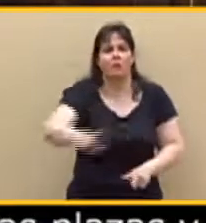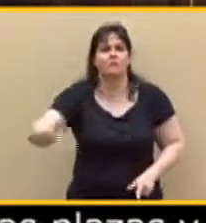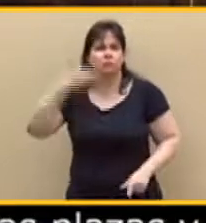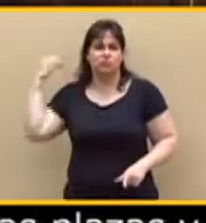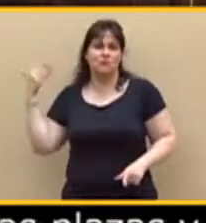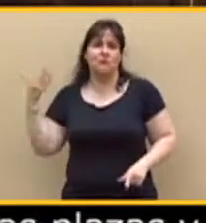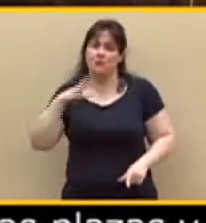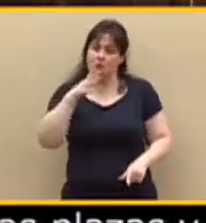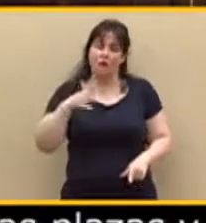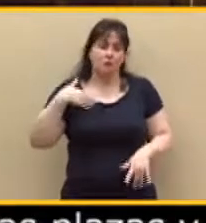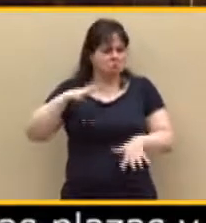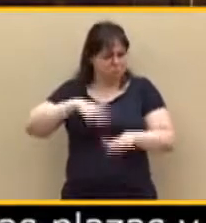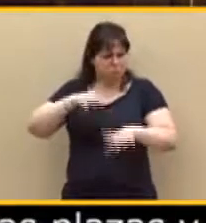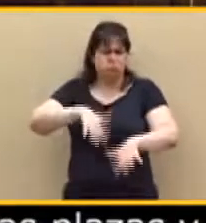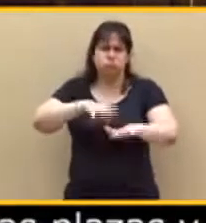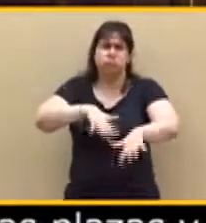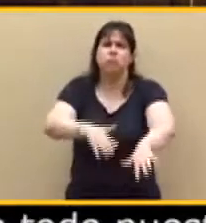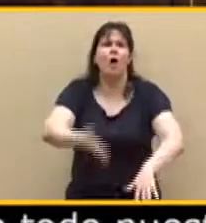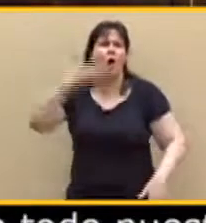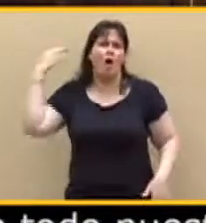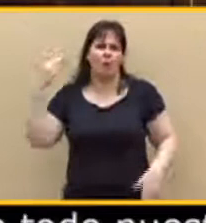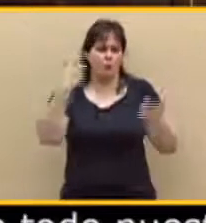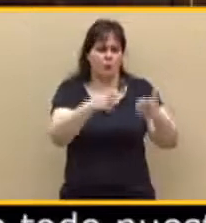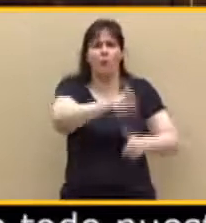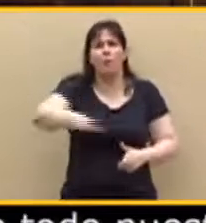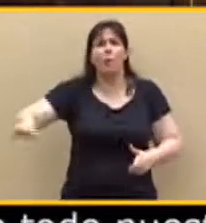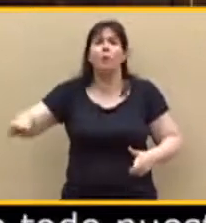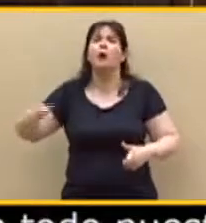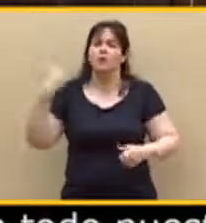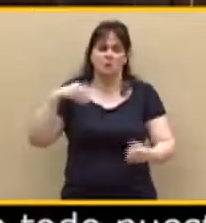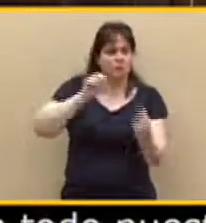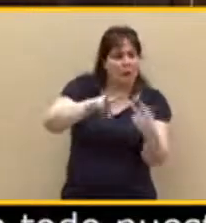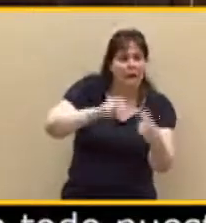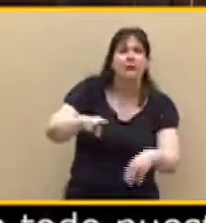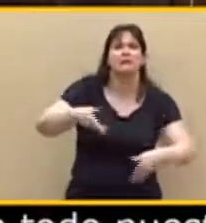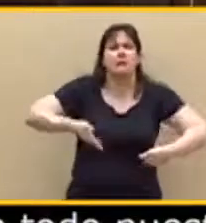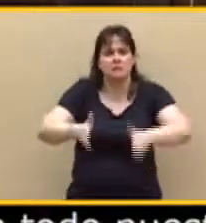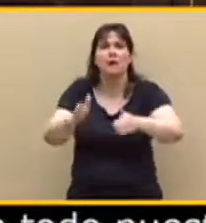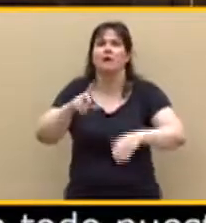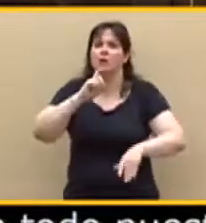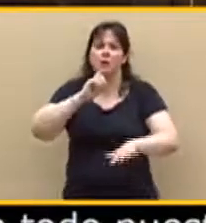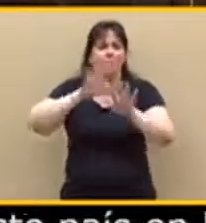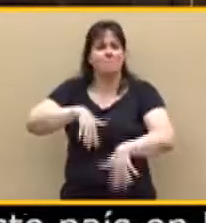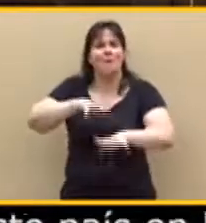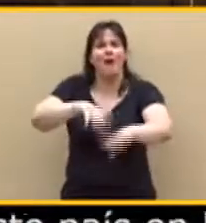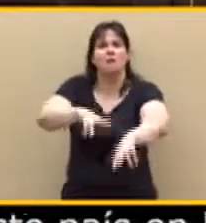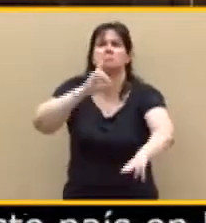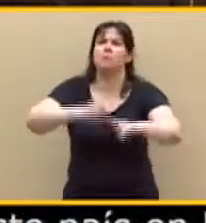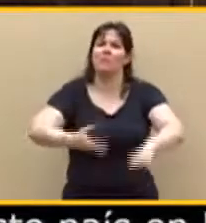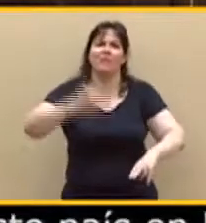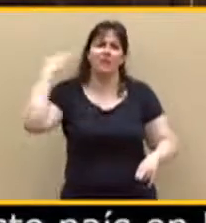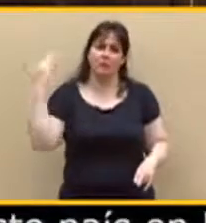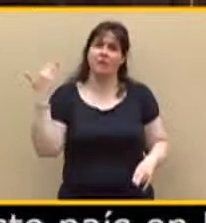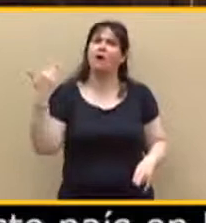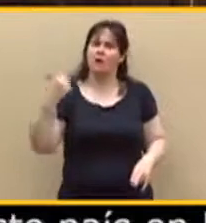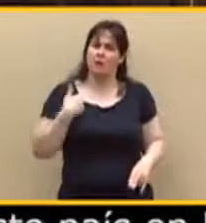nuestro orgullo popular las carreteras y las calles de este país en las marchas de la dignidad, poniendo el cuerpo en cada desahucio,